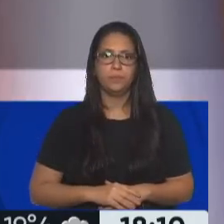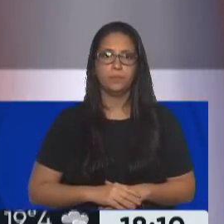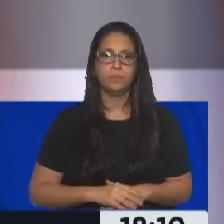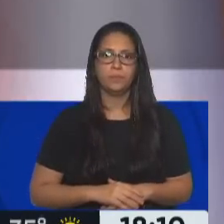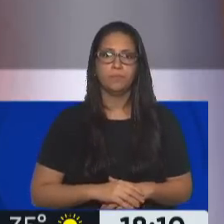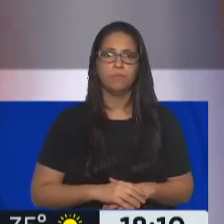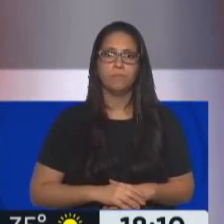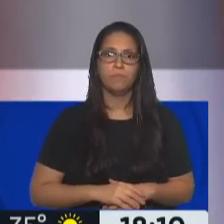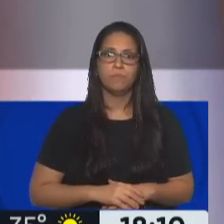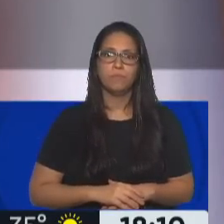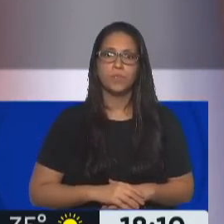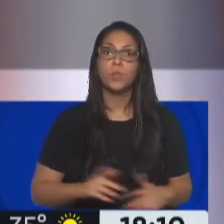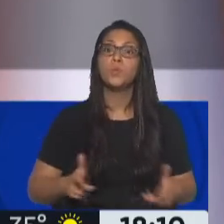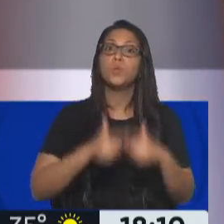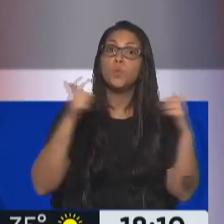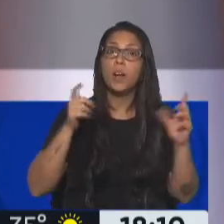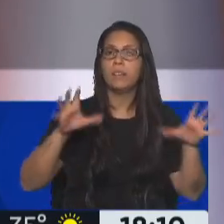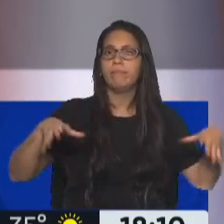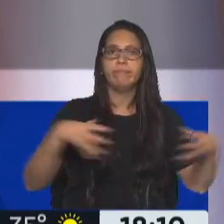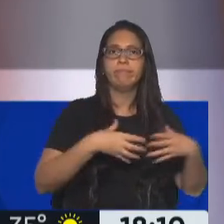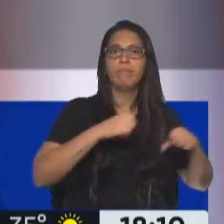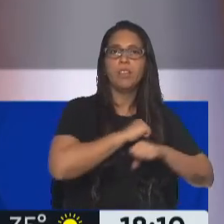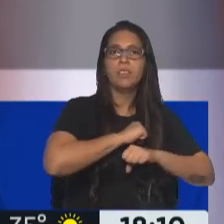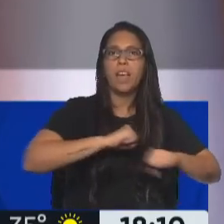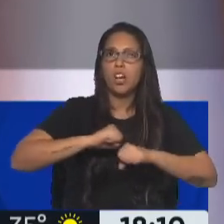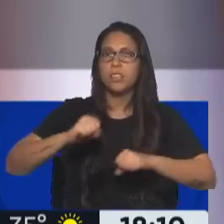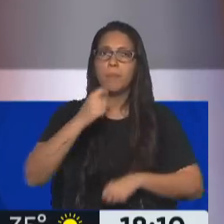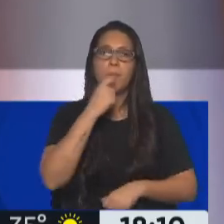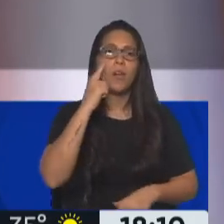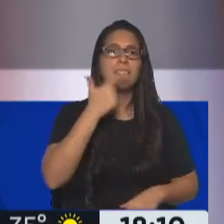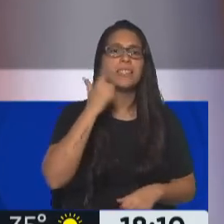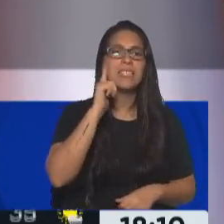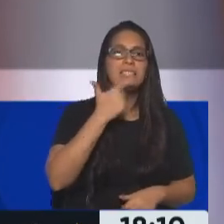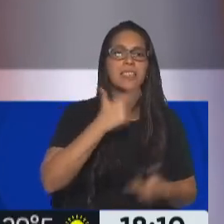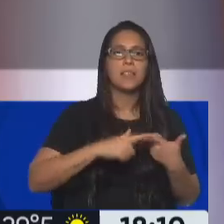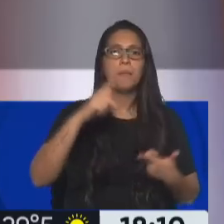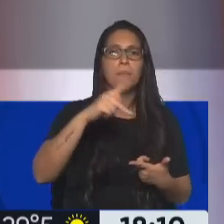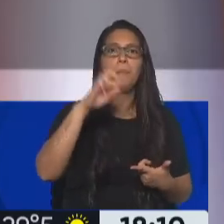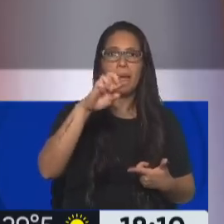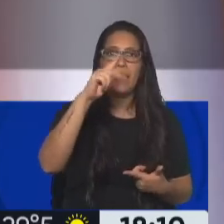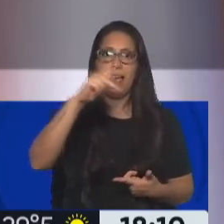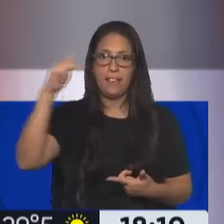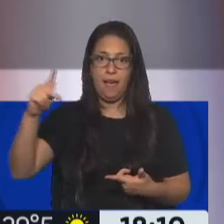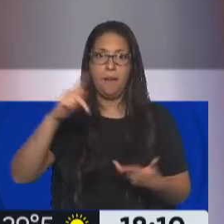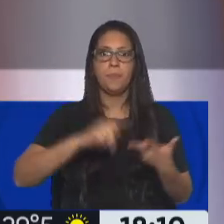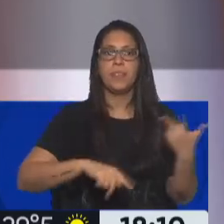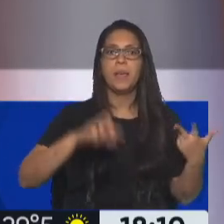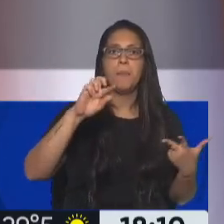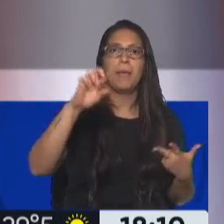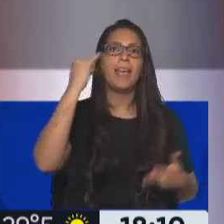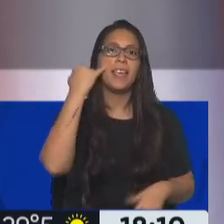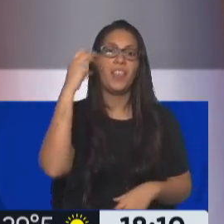İnşallah ülkenin diğer kısımlarındaki DAEŞ ve PKK